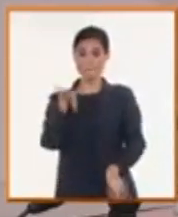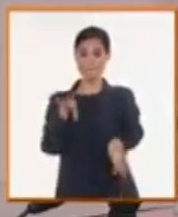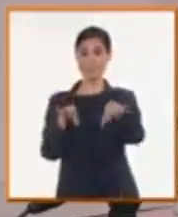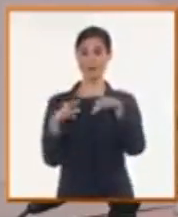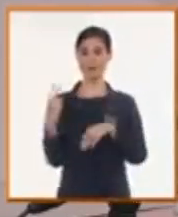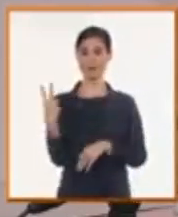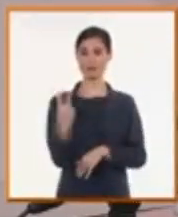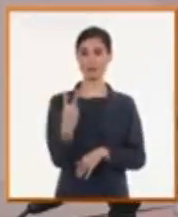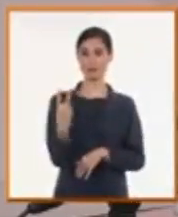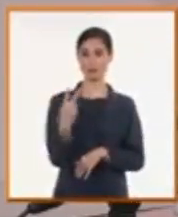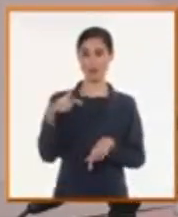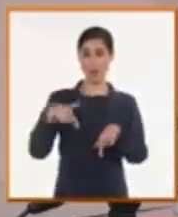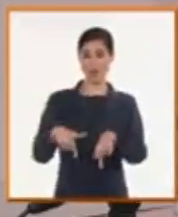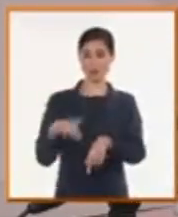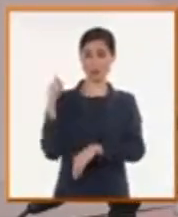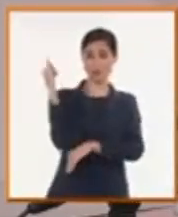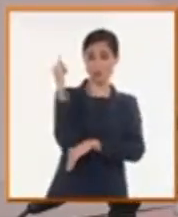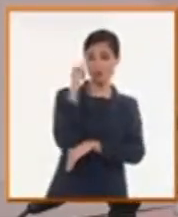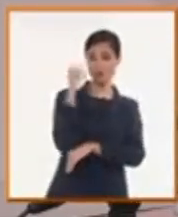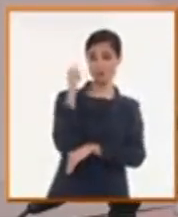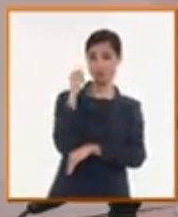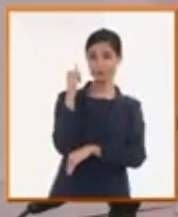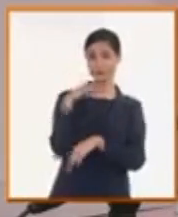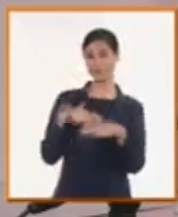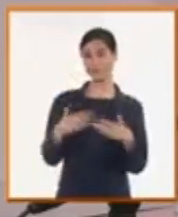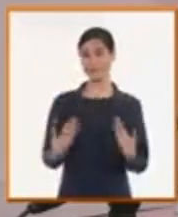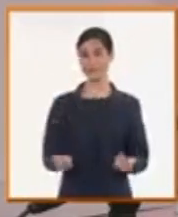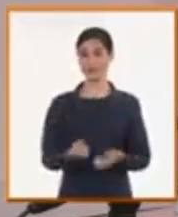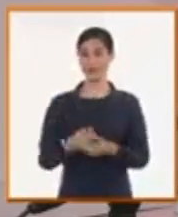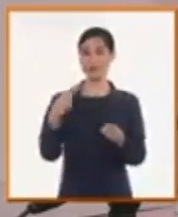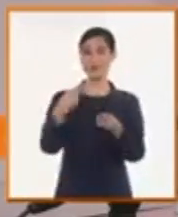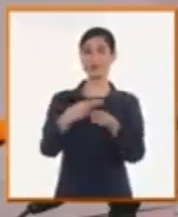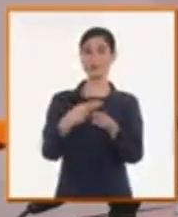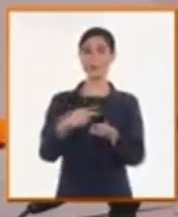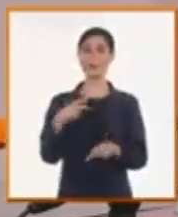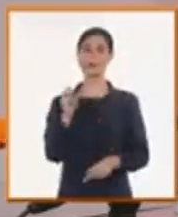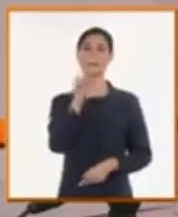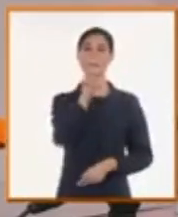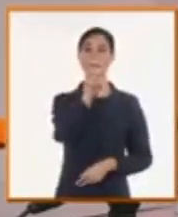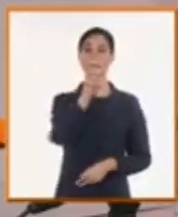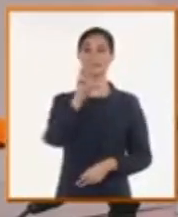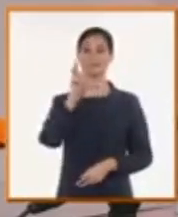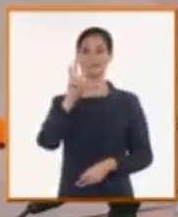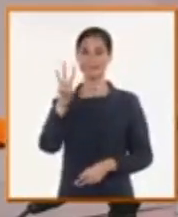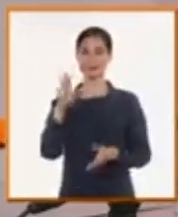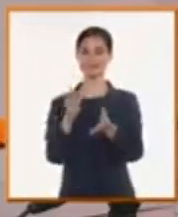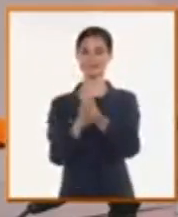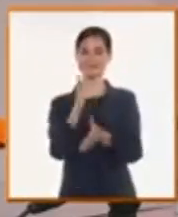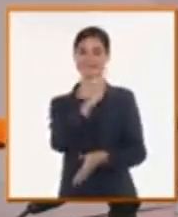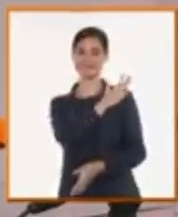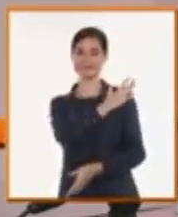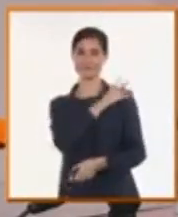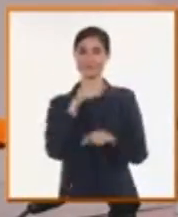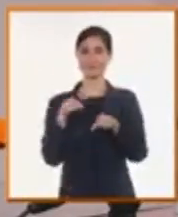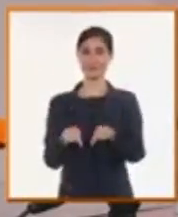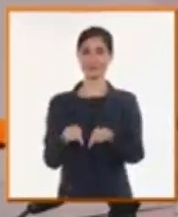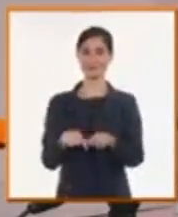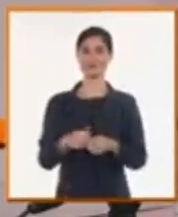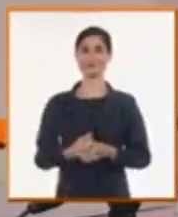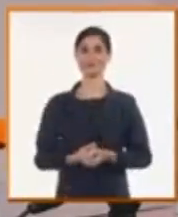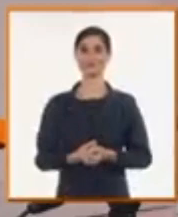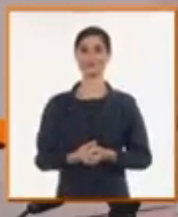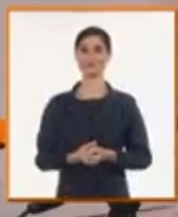documental que se llama 23 de marzo, el golpe final a la apartheid de Milton Díaz-Canter, pero primero les quiero